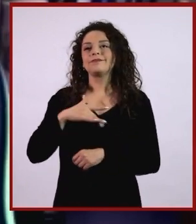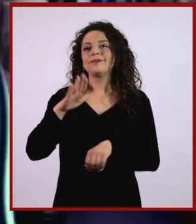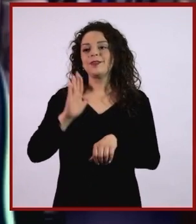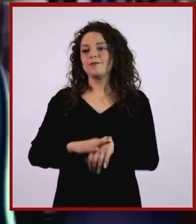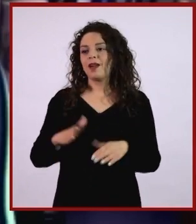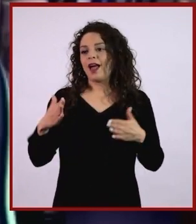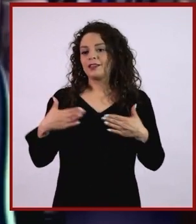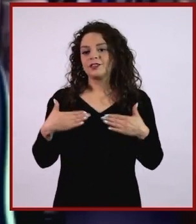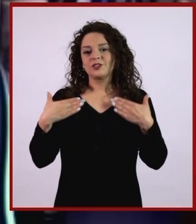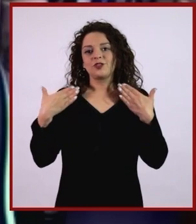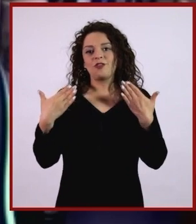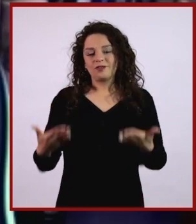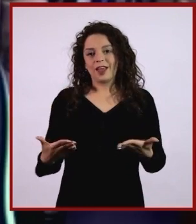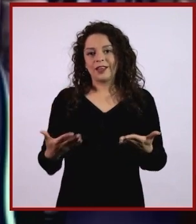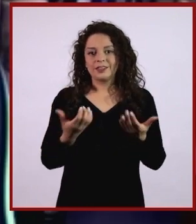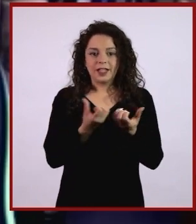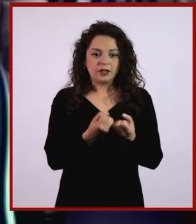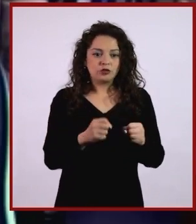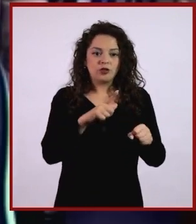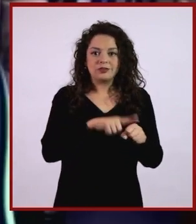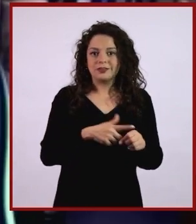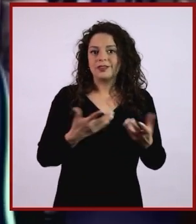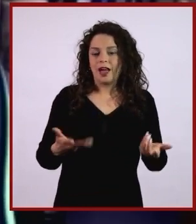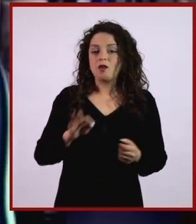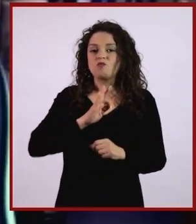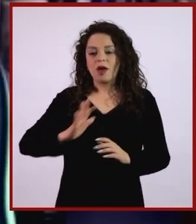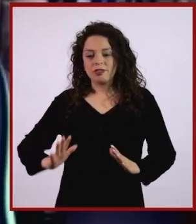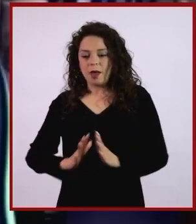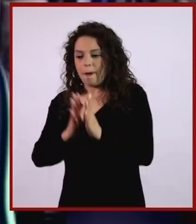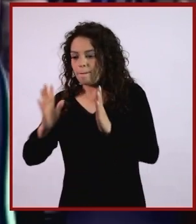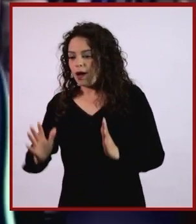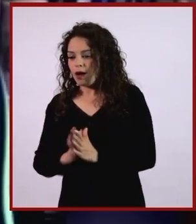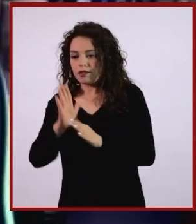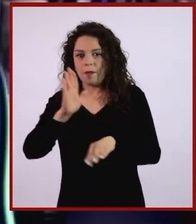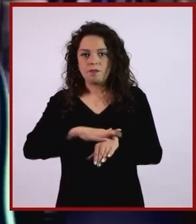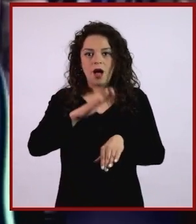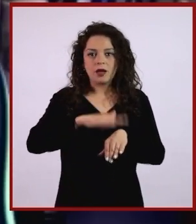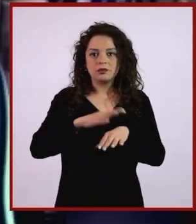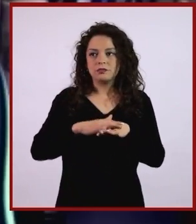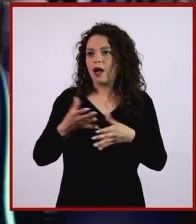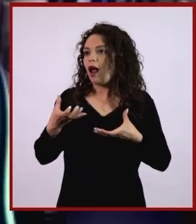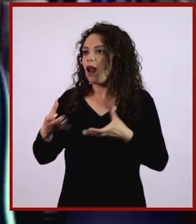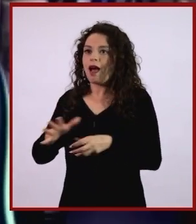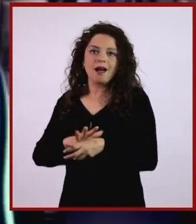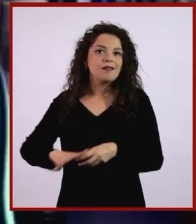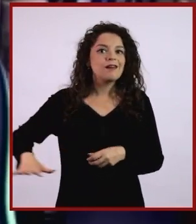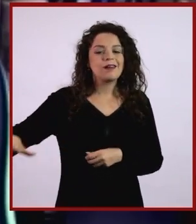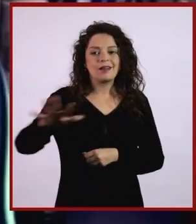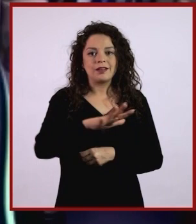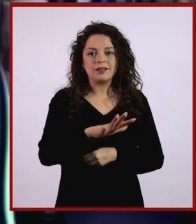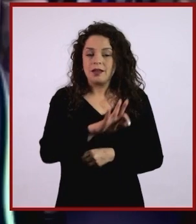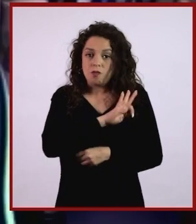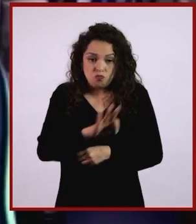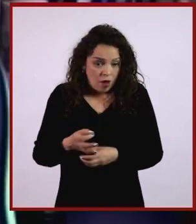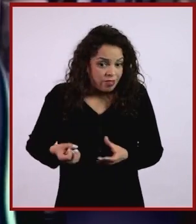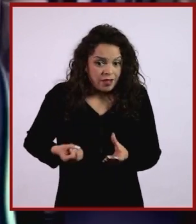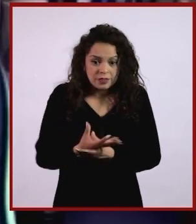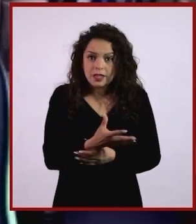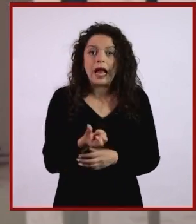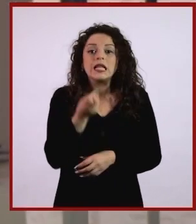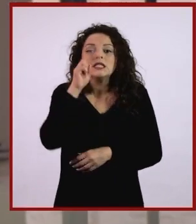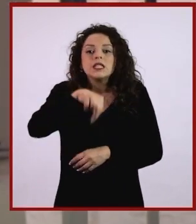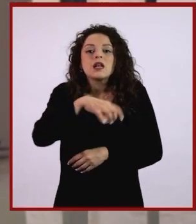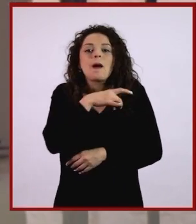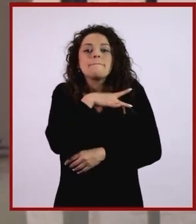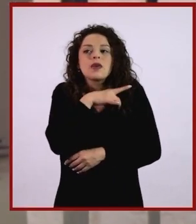mujeres tuvieran mucho mayor confianza en el orden social, que pudieran participar más activamente en la vida pública y simplemente que pudieran salir